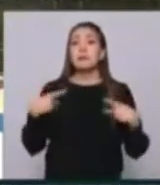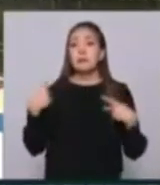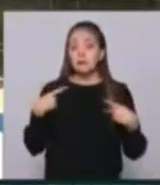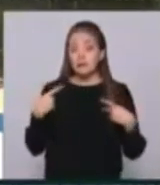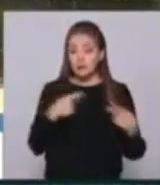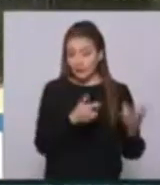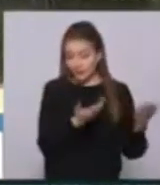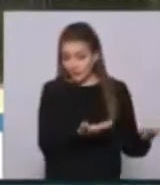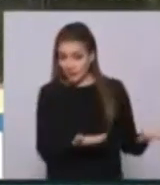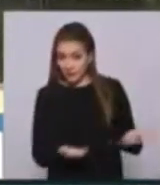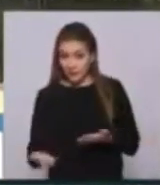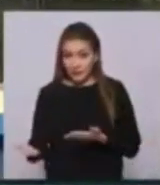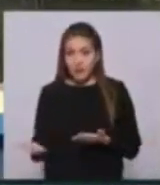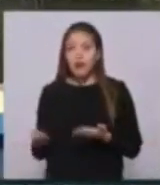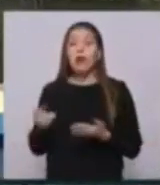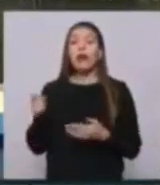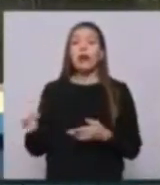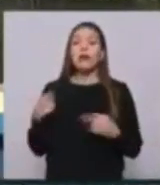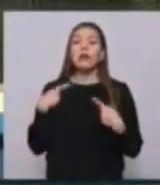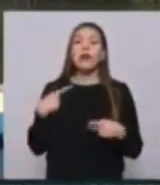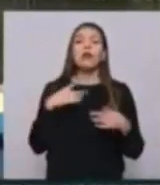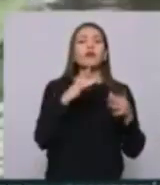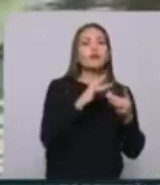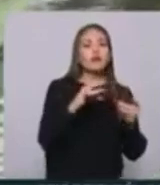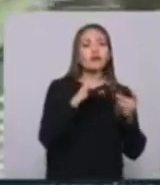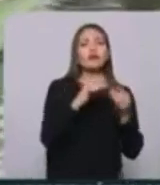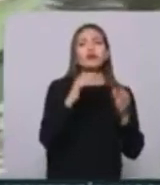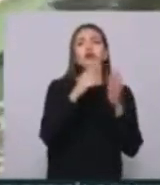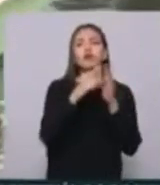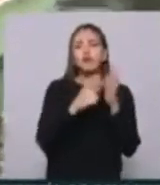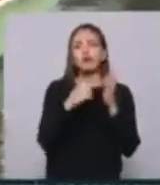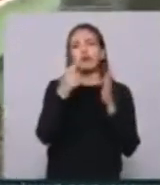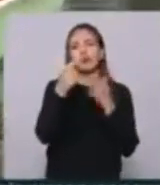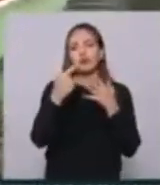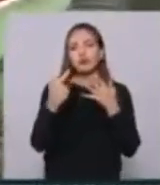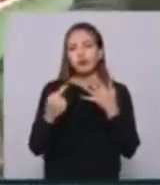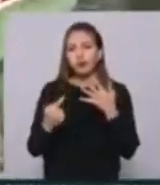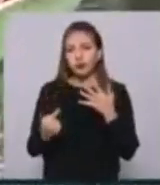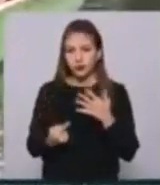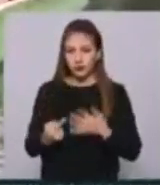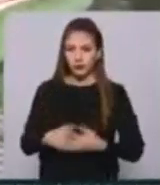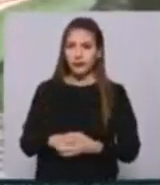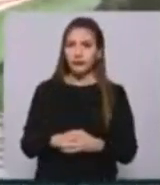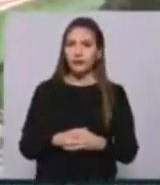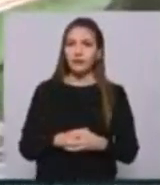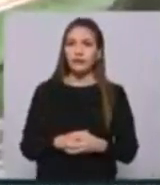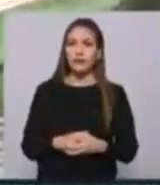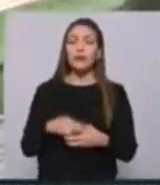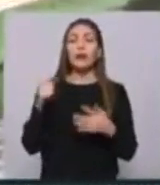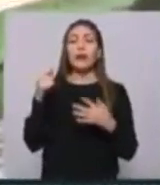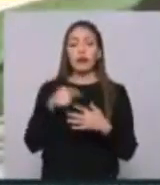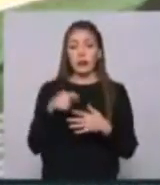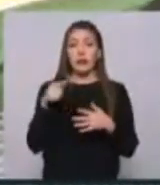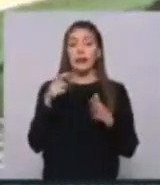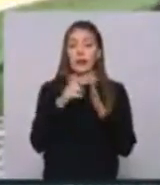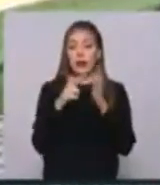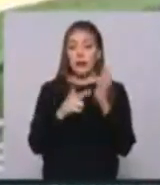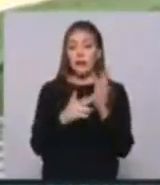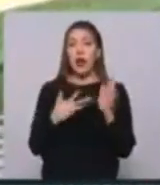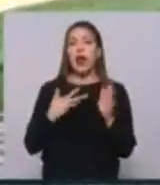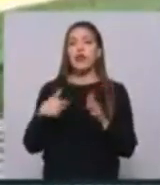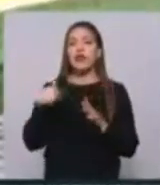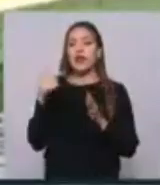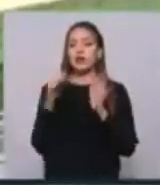abordan se les explica y se les da en su momento también el reglamento. El reglamento consta de 12 puntos en el que